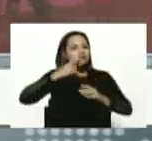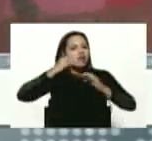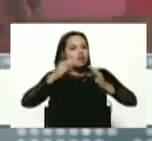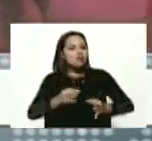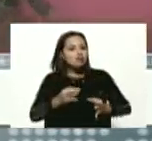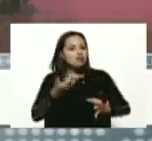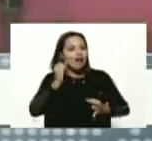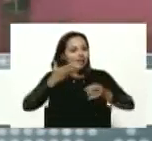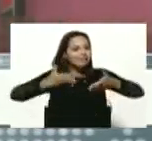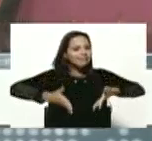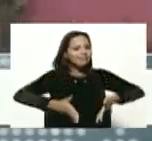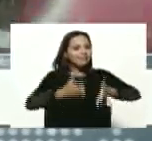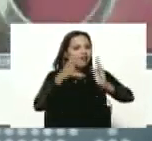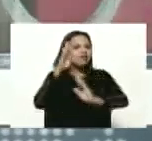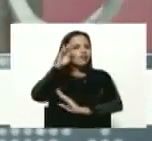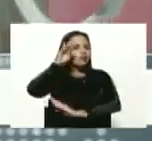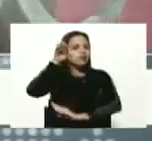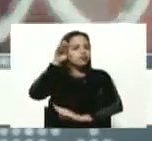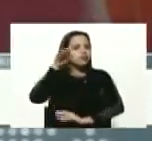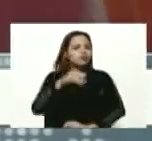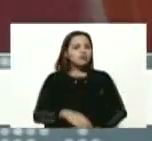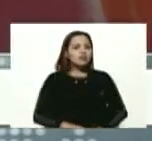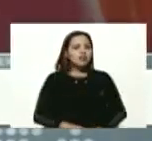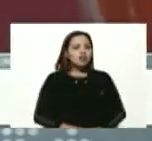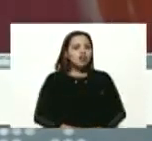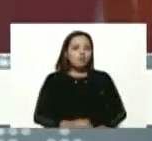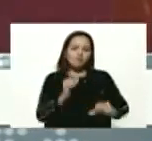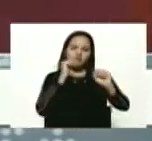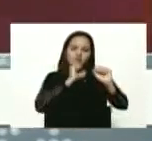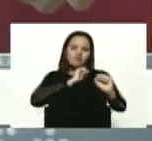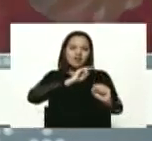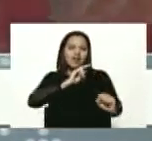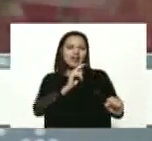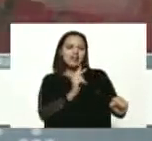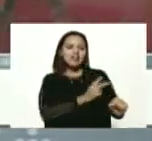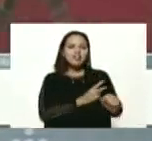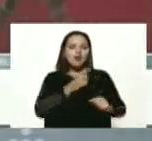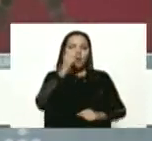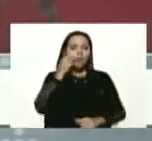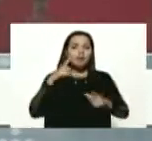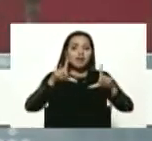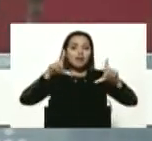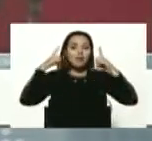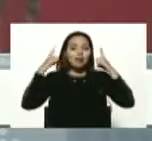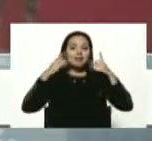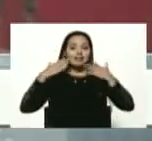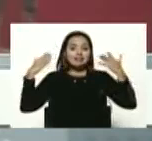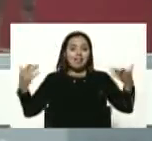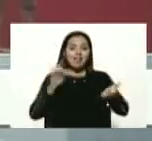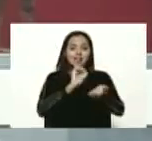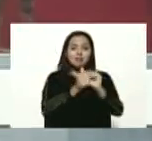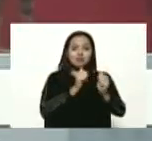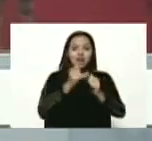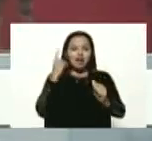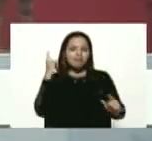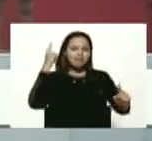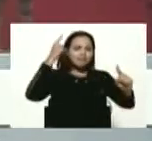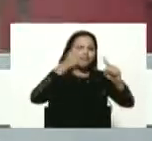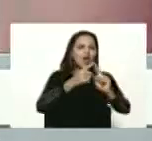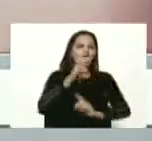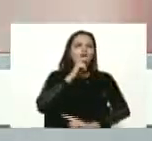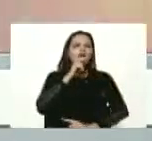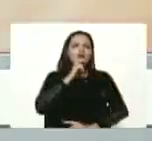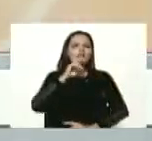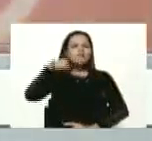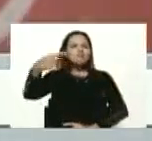ya va encaminado como guerrero y valiente de La Guaira. Gran atleta, va encaminado al oro olímpico ya dentro